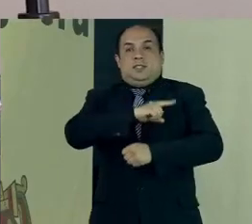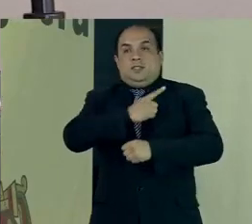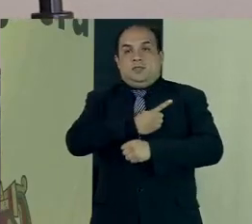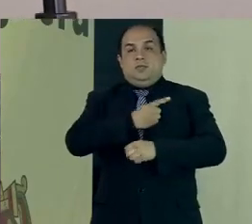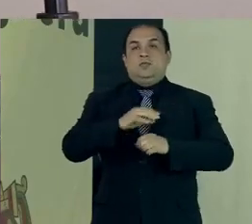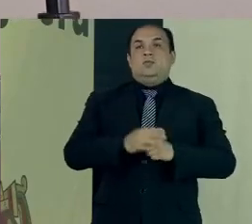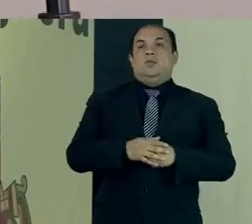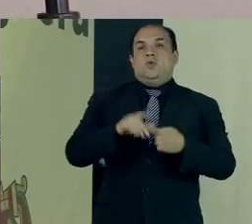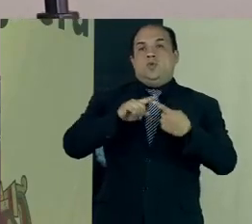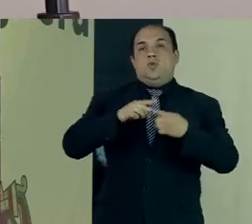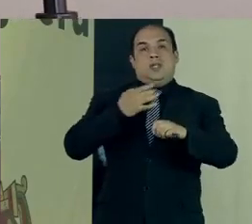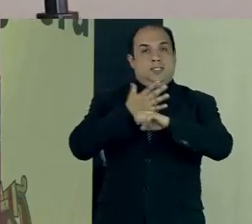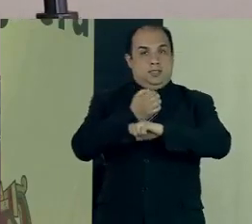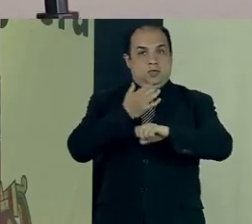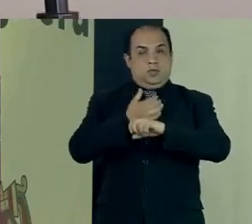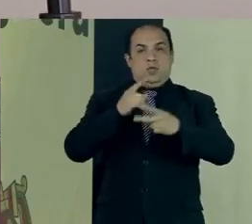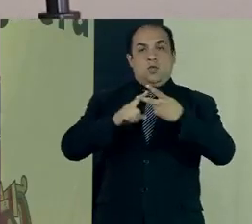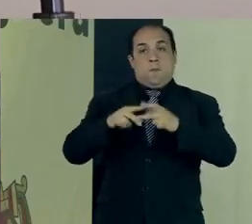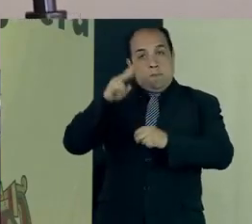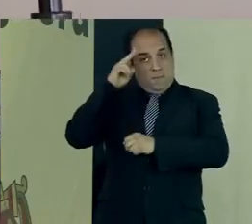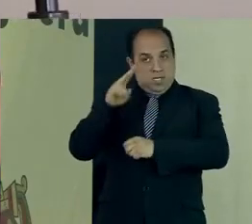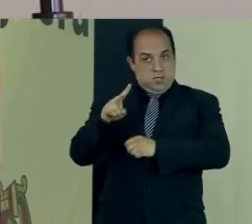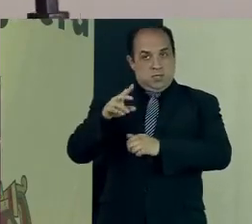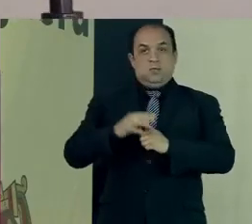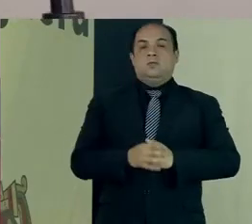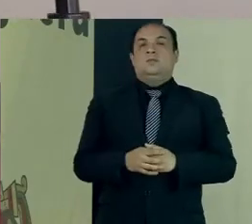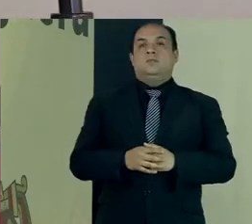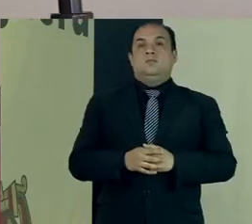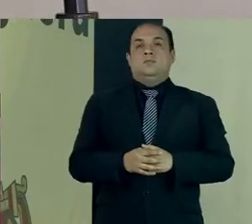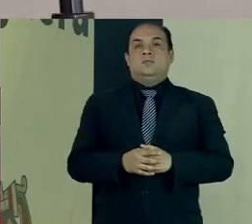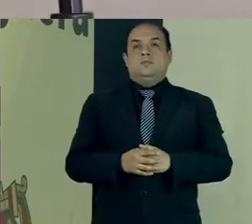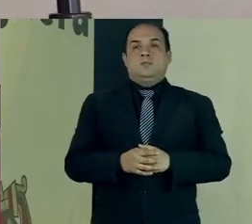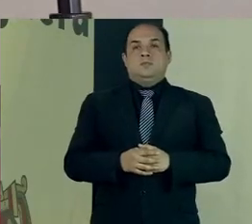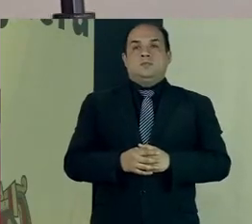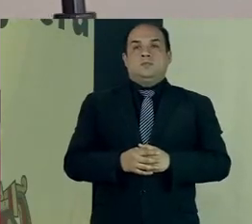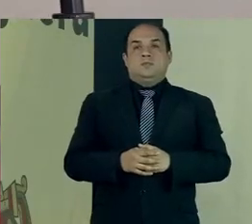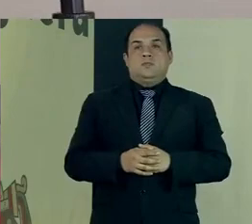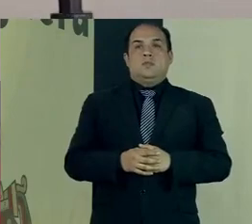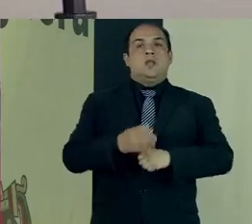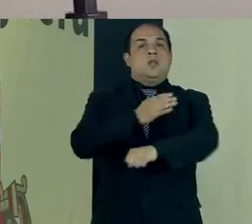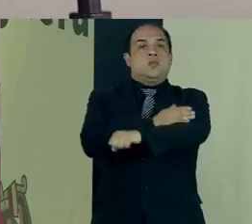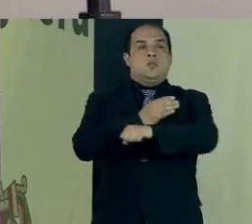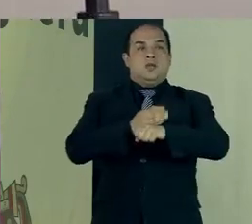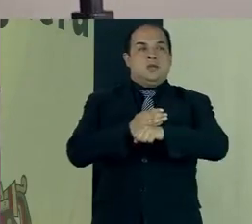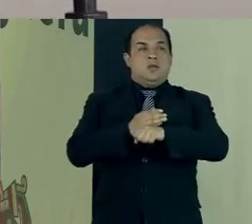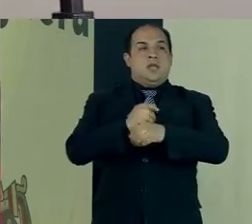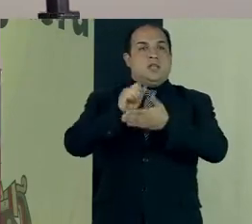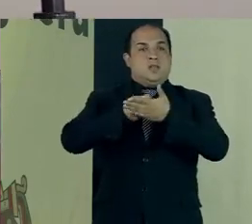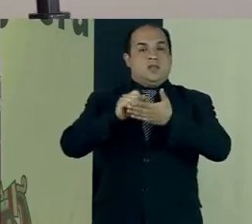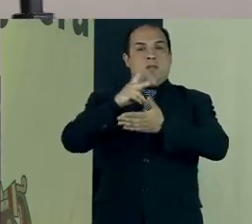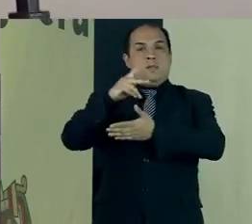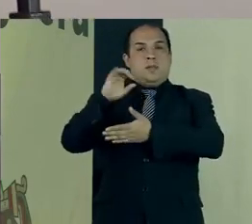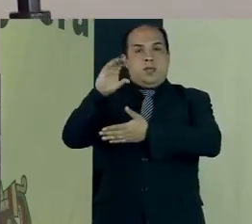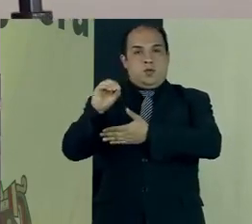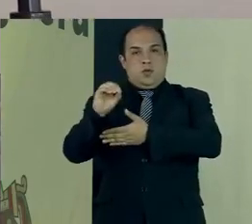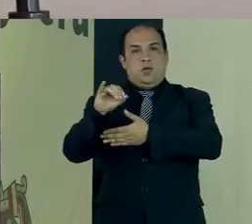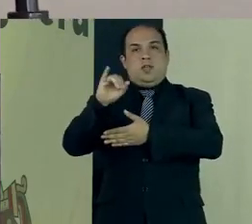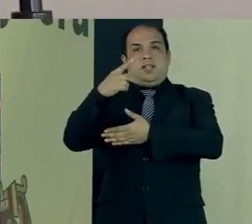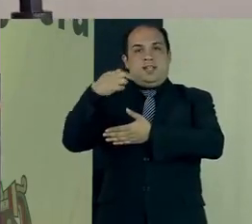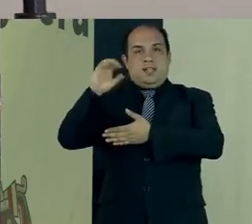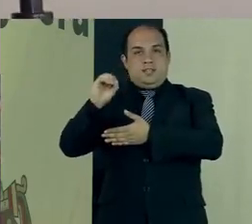tanto de eeuu como de méxico y los va a acompañar el escritor paco ignacio taibo